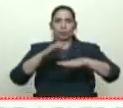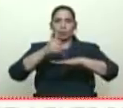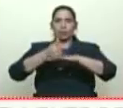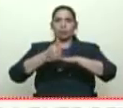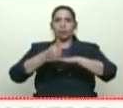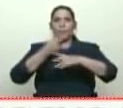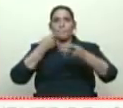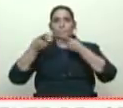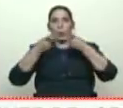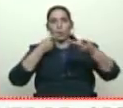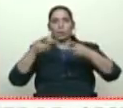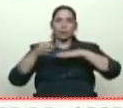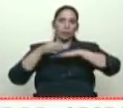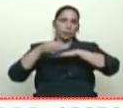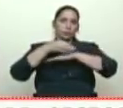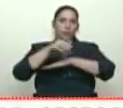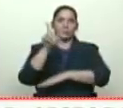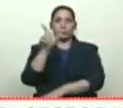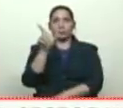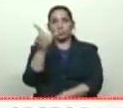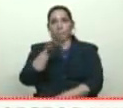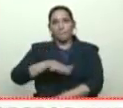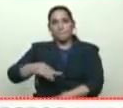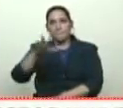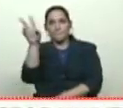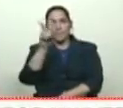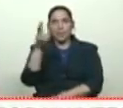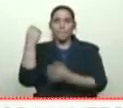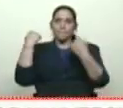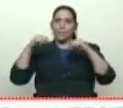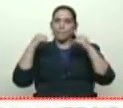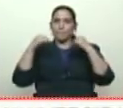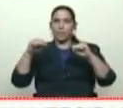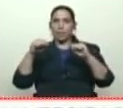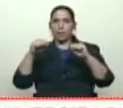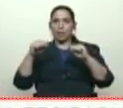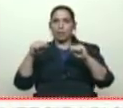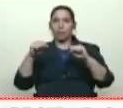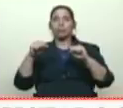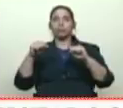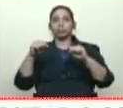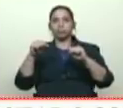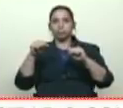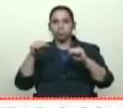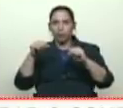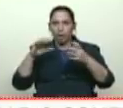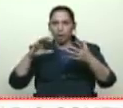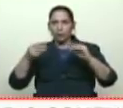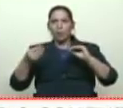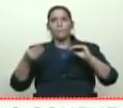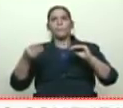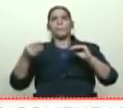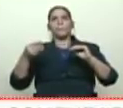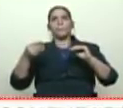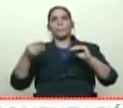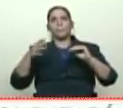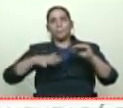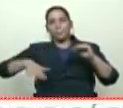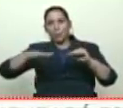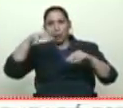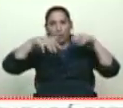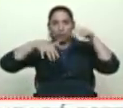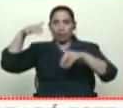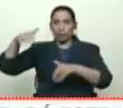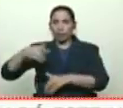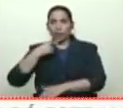municipales de la Tolda Roja en Venezuela para prepararse ante una escenario electoral, como lo ha llamado el jefe de Estado venezolano,